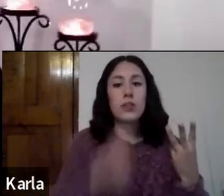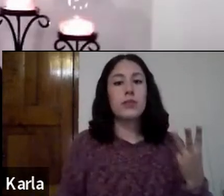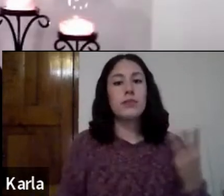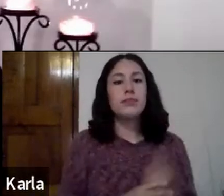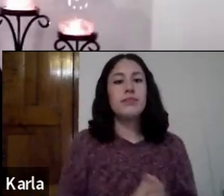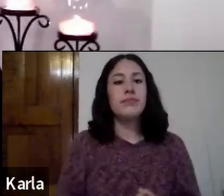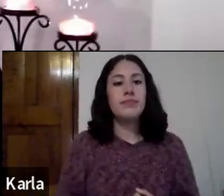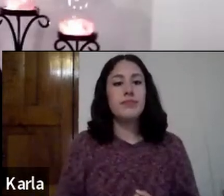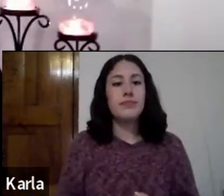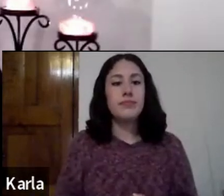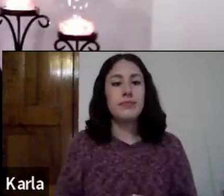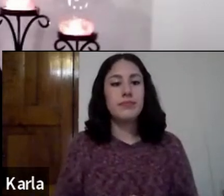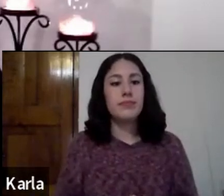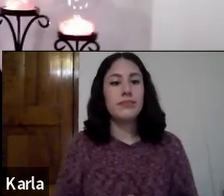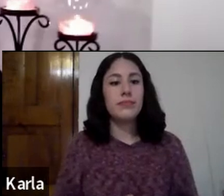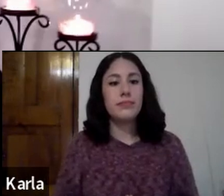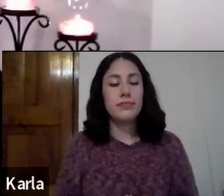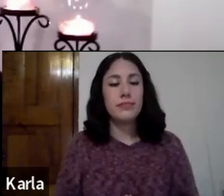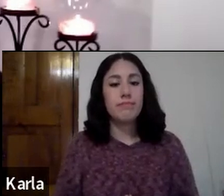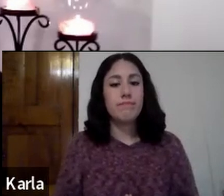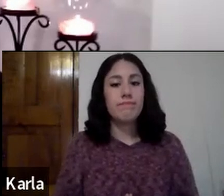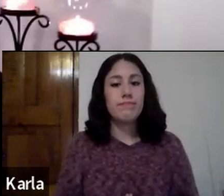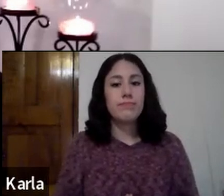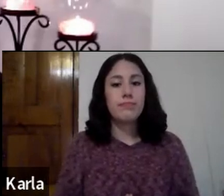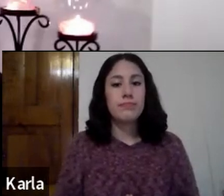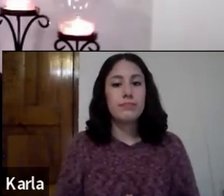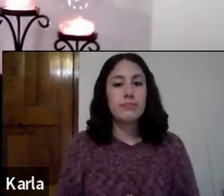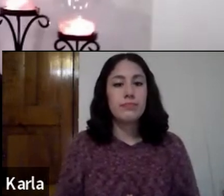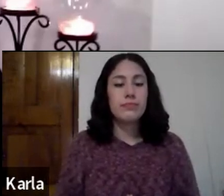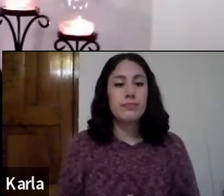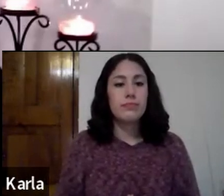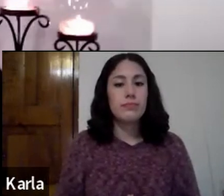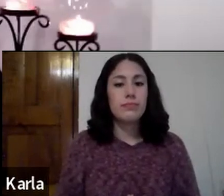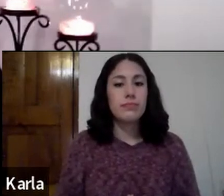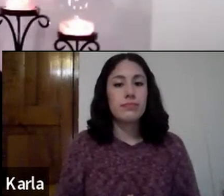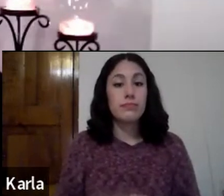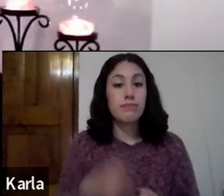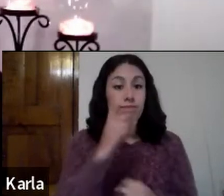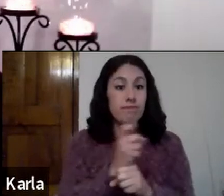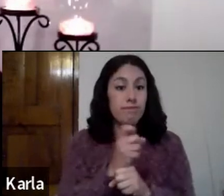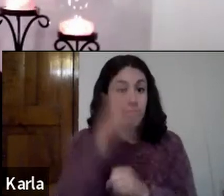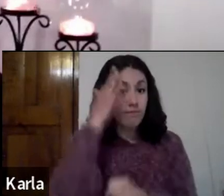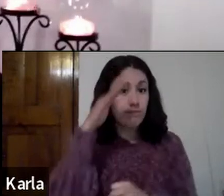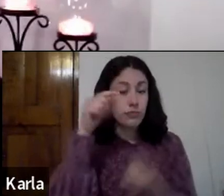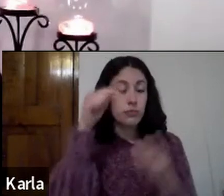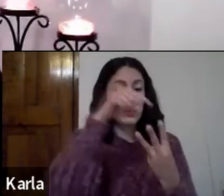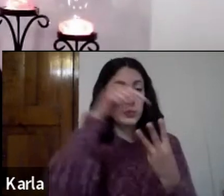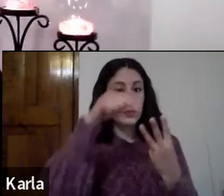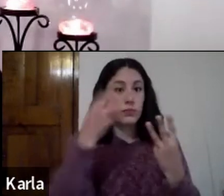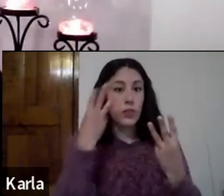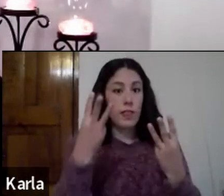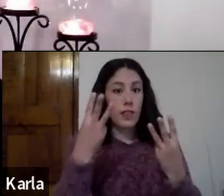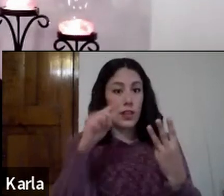y primero lo primero que hay que notar es que son tres muchas veces